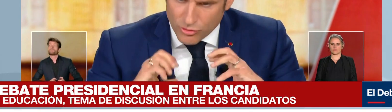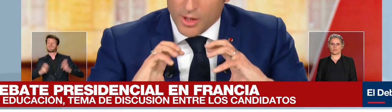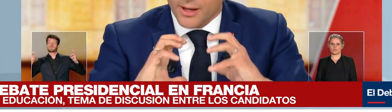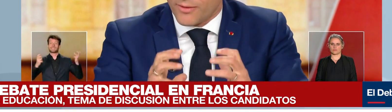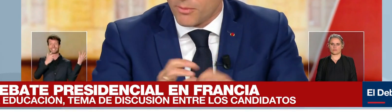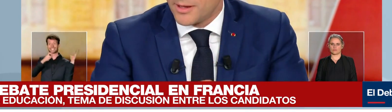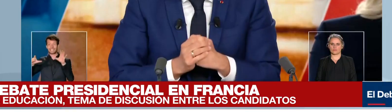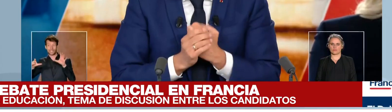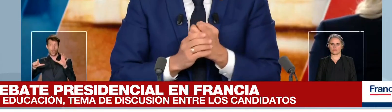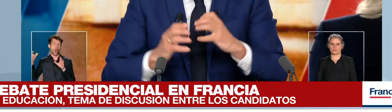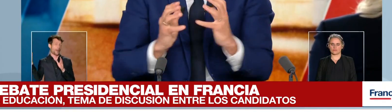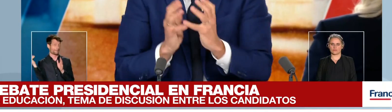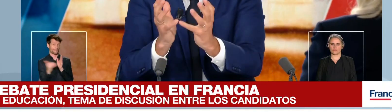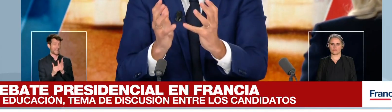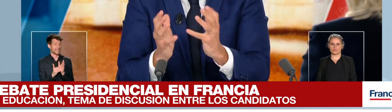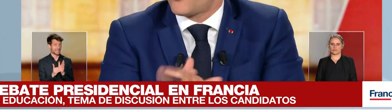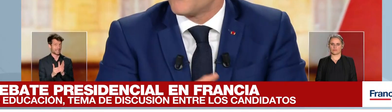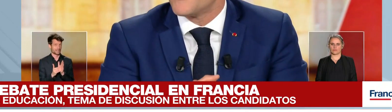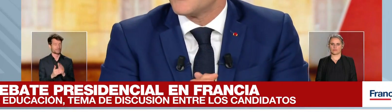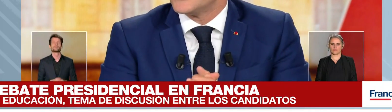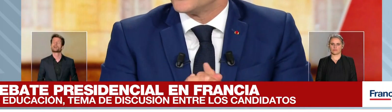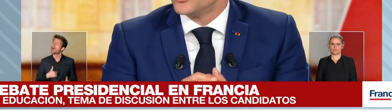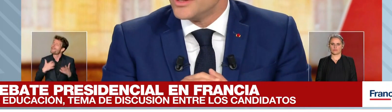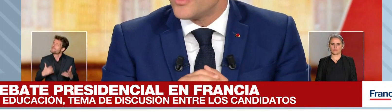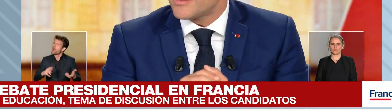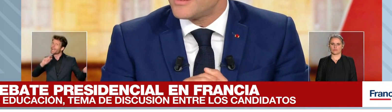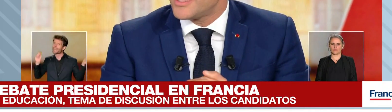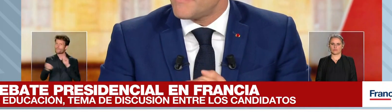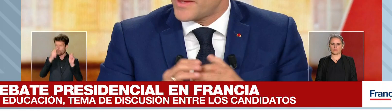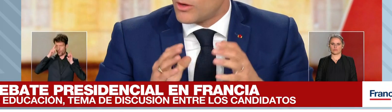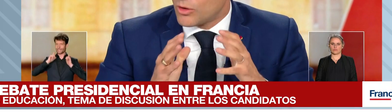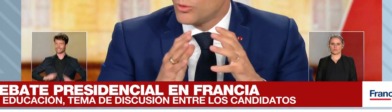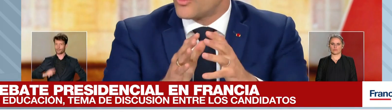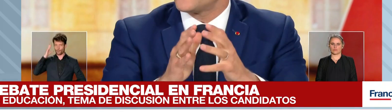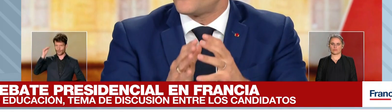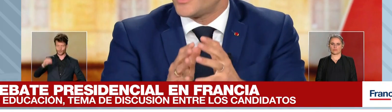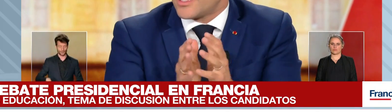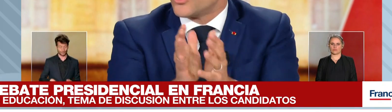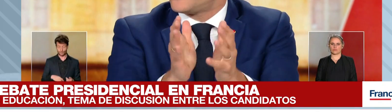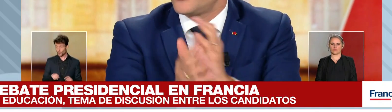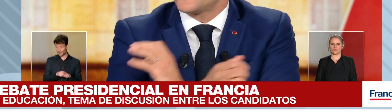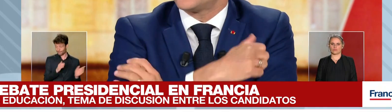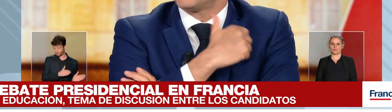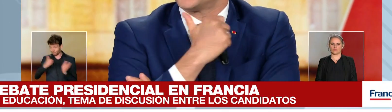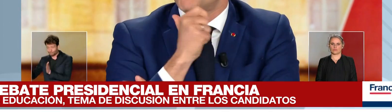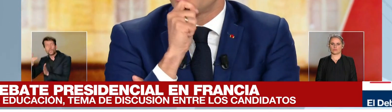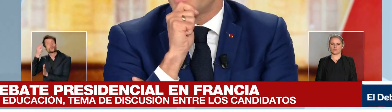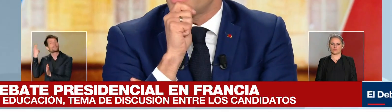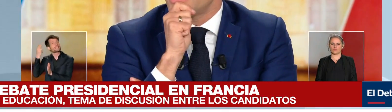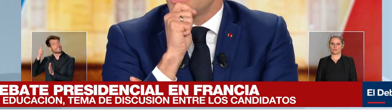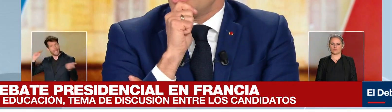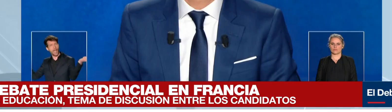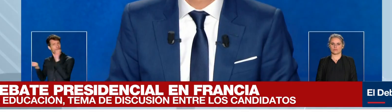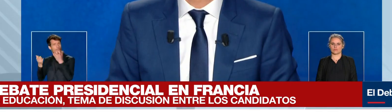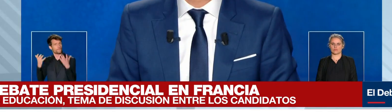una reforma con ellos y quiero reformar el liceo profesional y ayudar a avanzar hacia una reforma universitaria, abriendo filiales